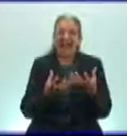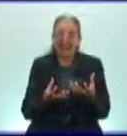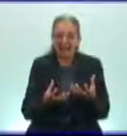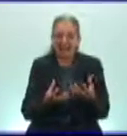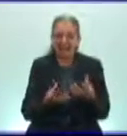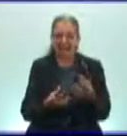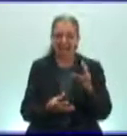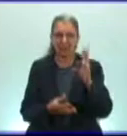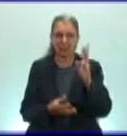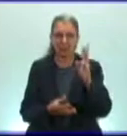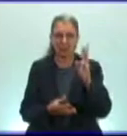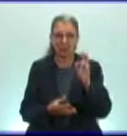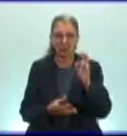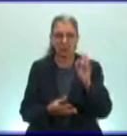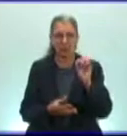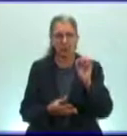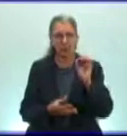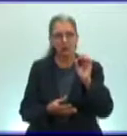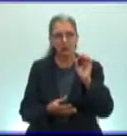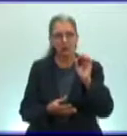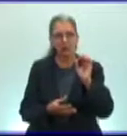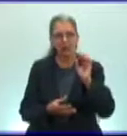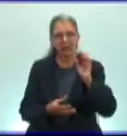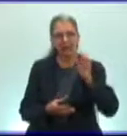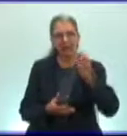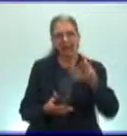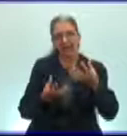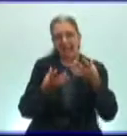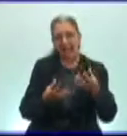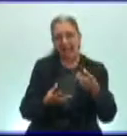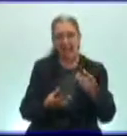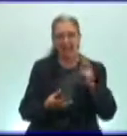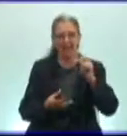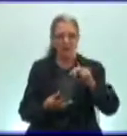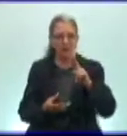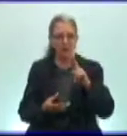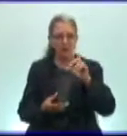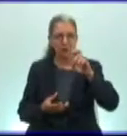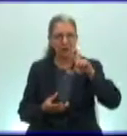que es lo que se le denomina carga nuclear.